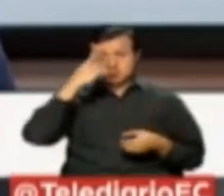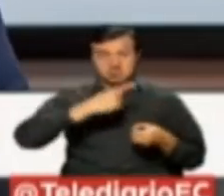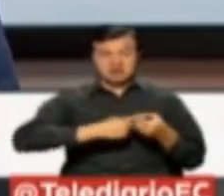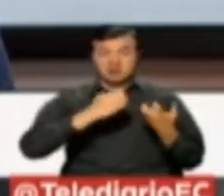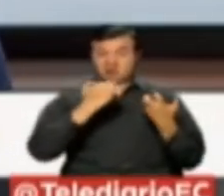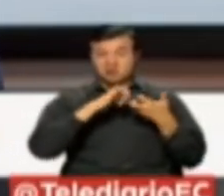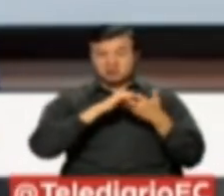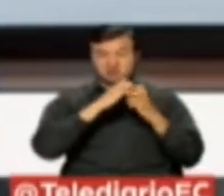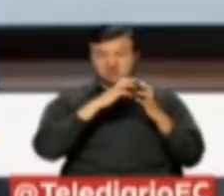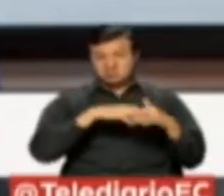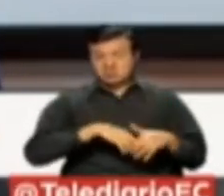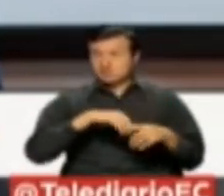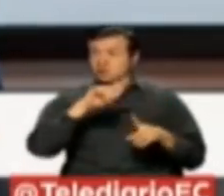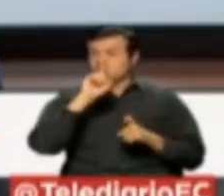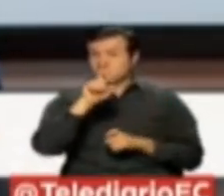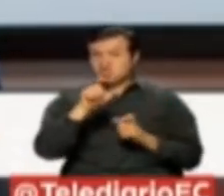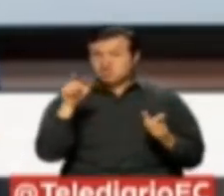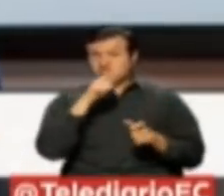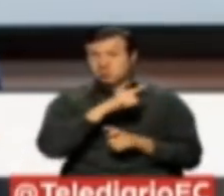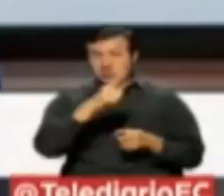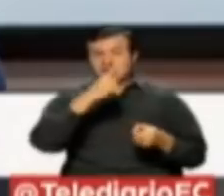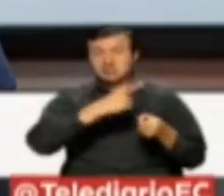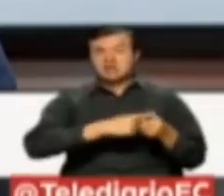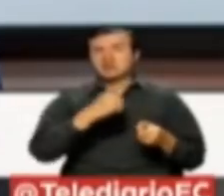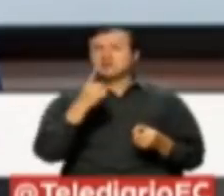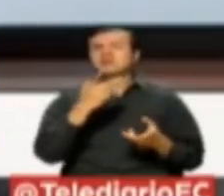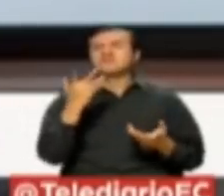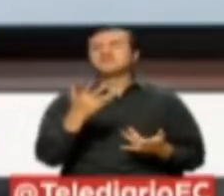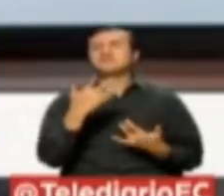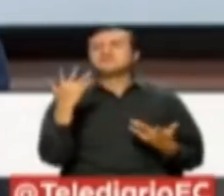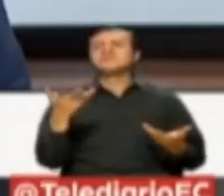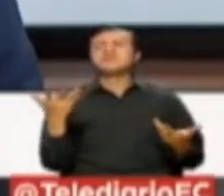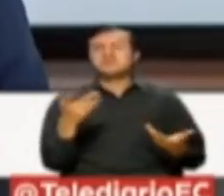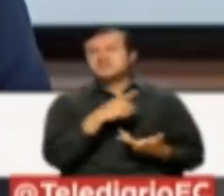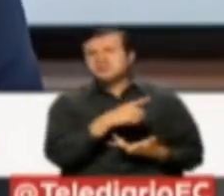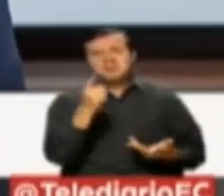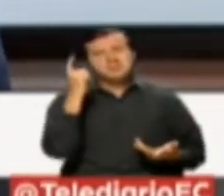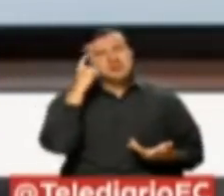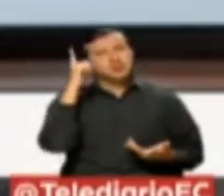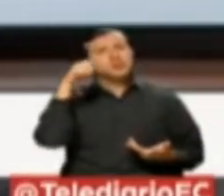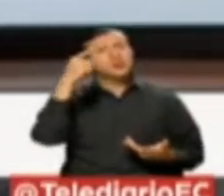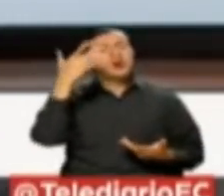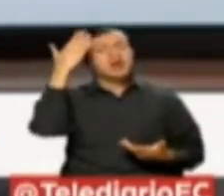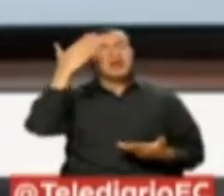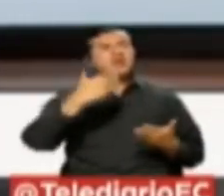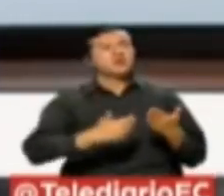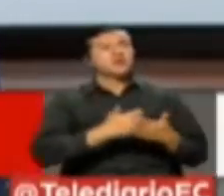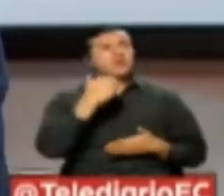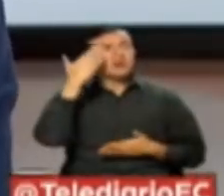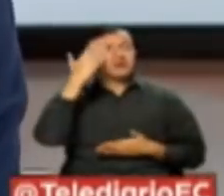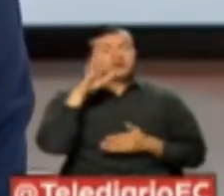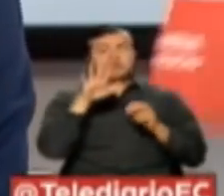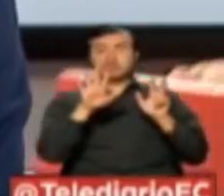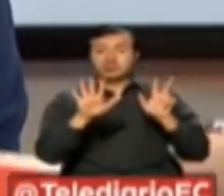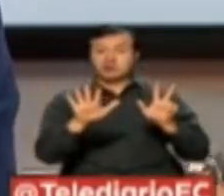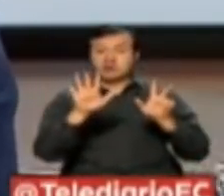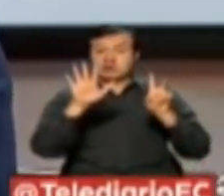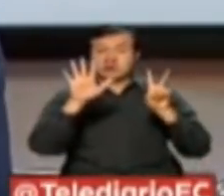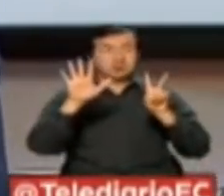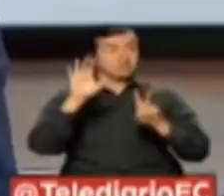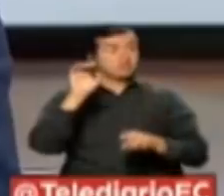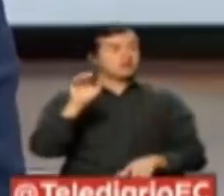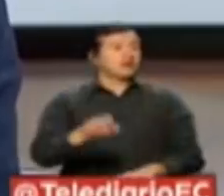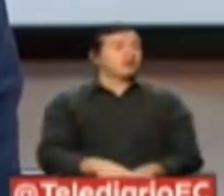quito cuando nosotros preguntamos a los quiteños que esperamos que como debe ser el próximo alcalde el 87 por ciento